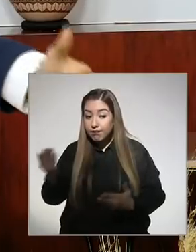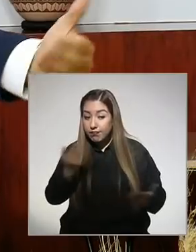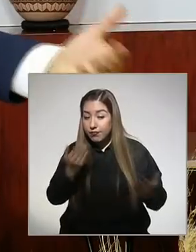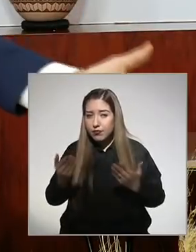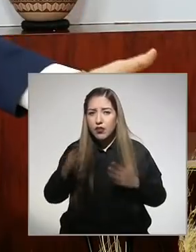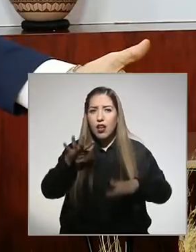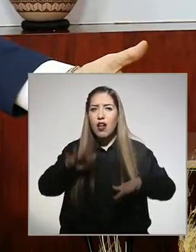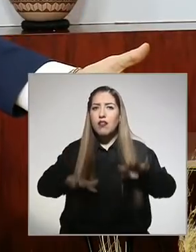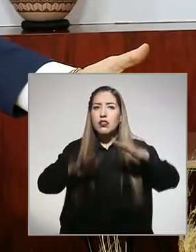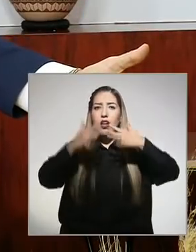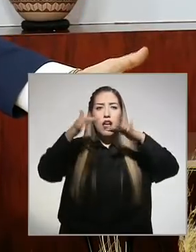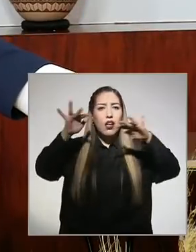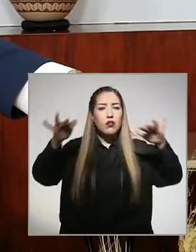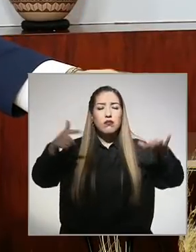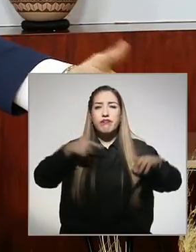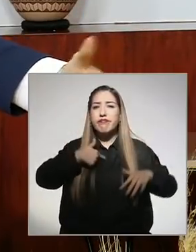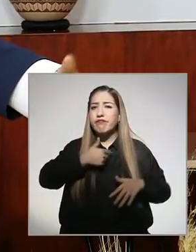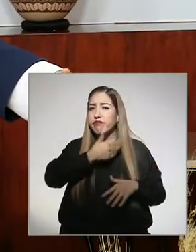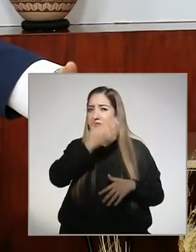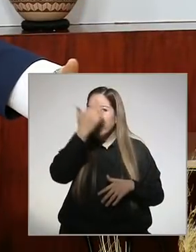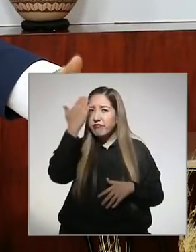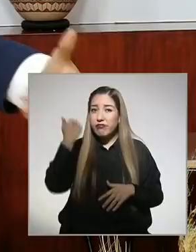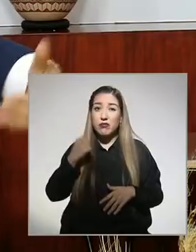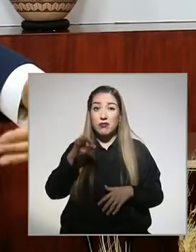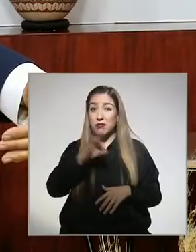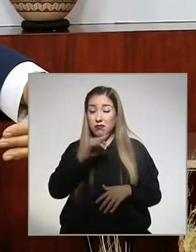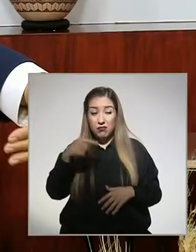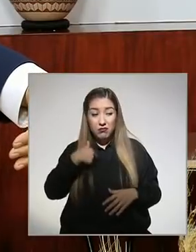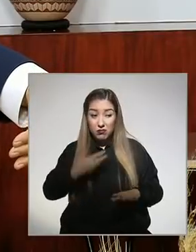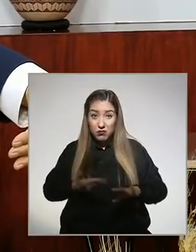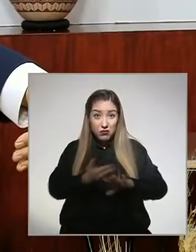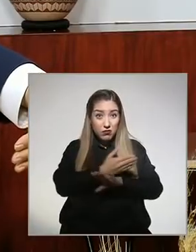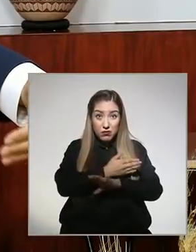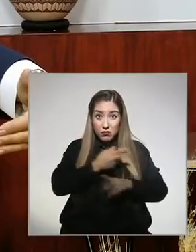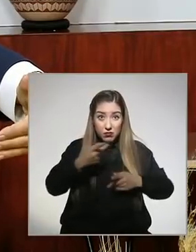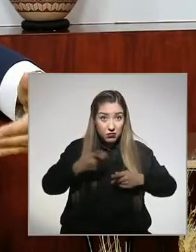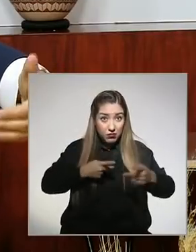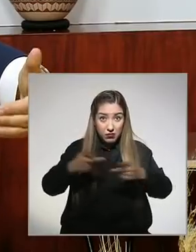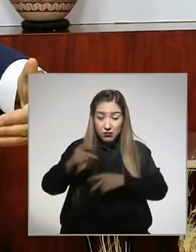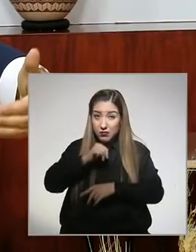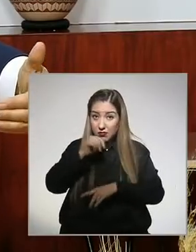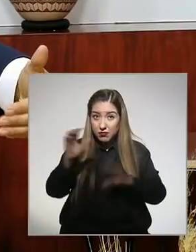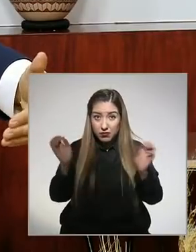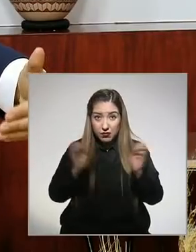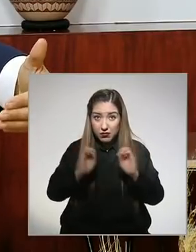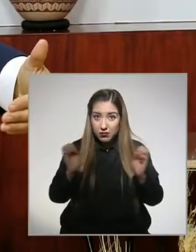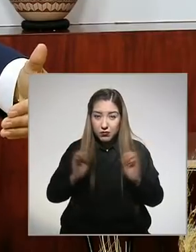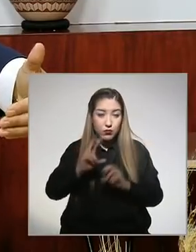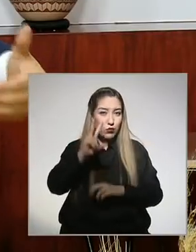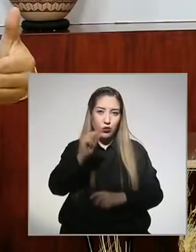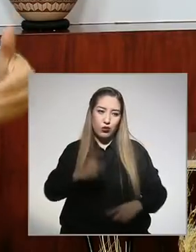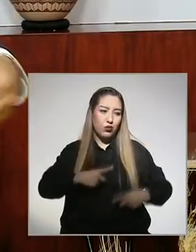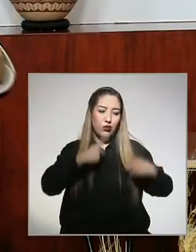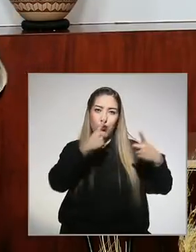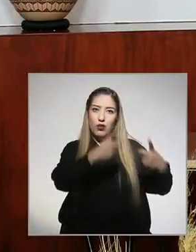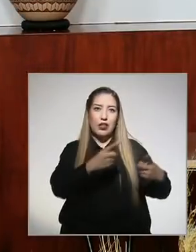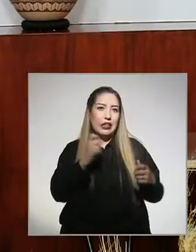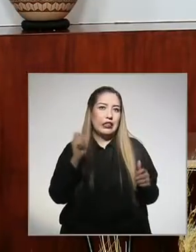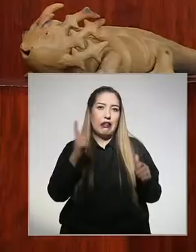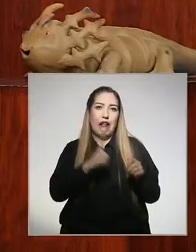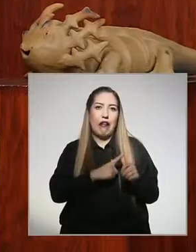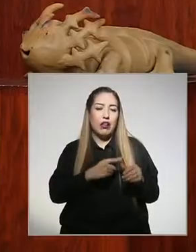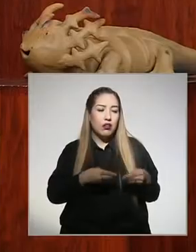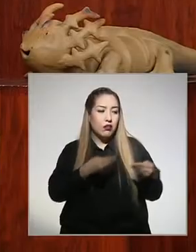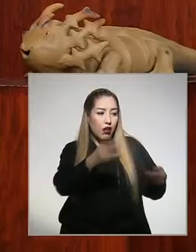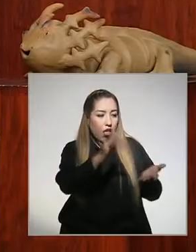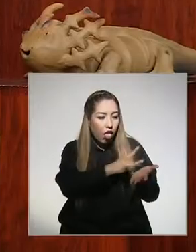veces los propios adultos no tenemos esos parámetros. Y si no los tienes, si no te preparas al respecto, mejor no le des dispositivos a tus hijos porque no vas a poderte hacer